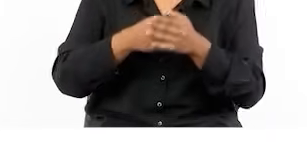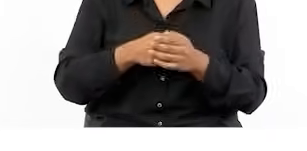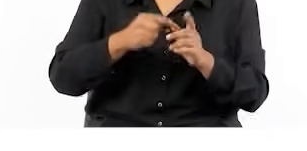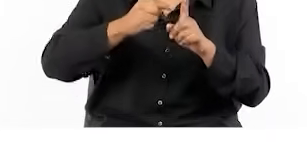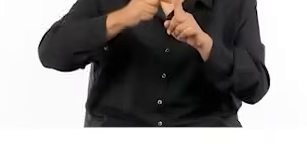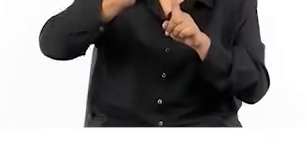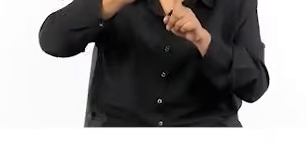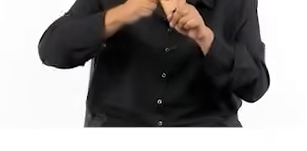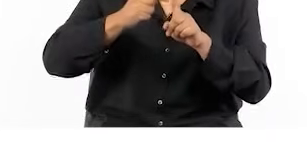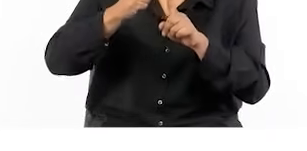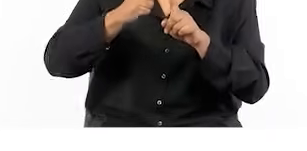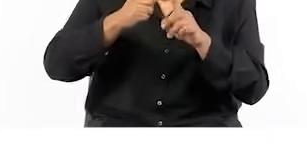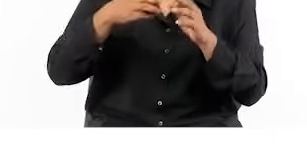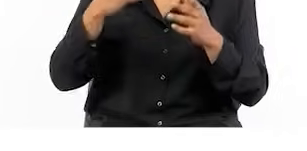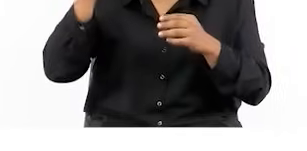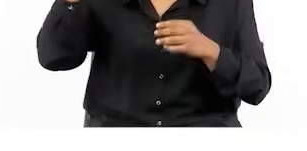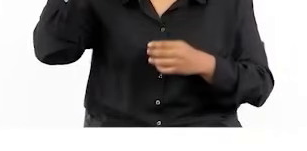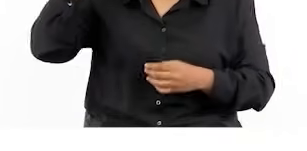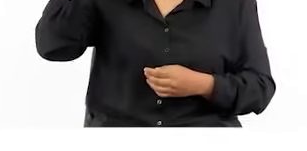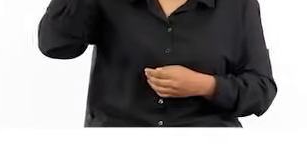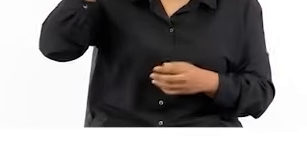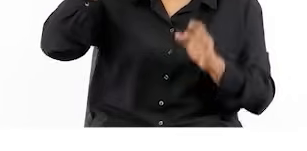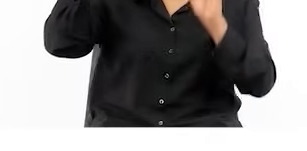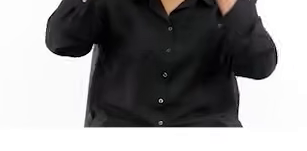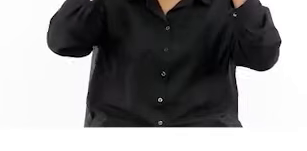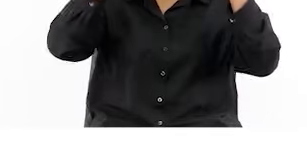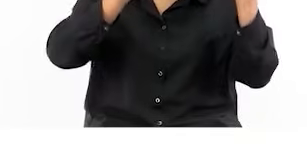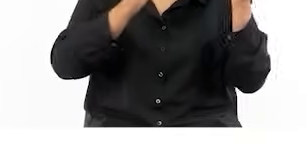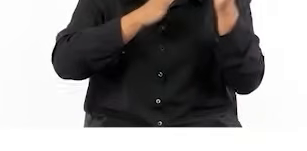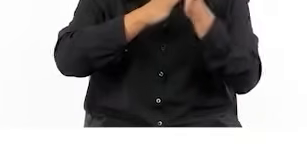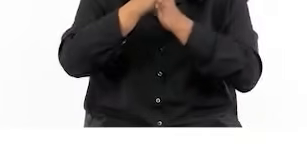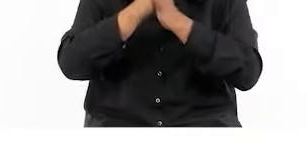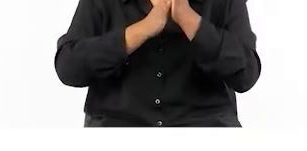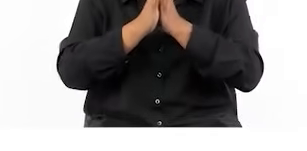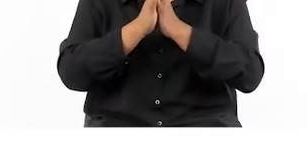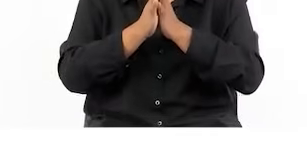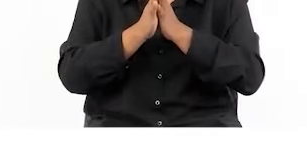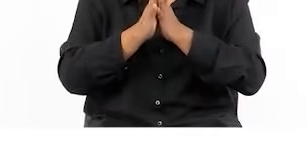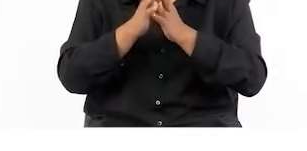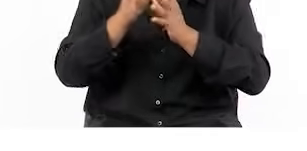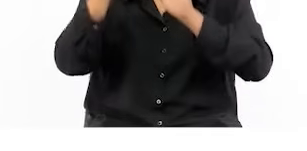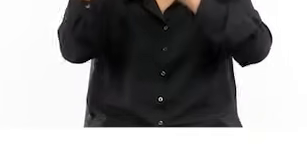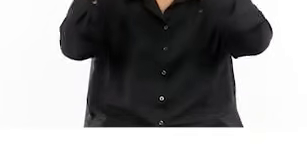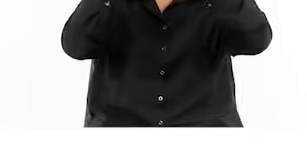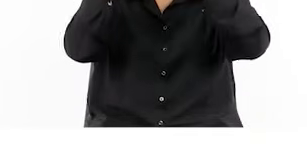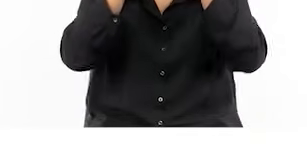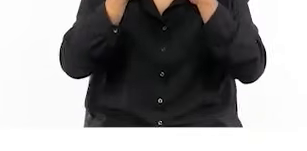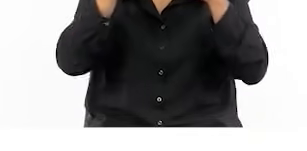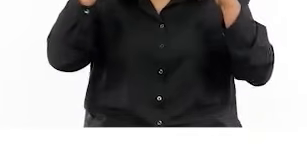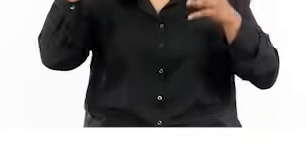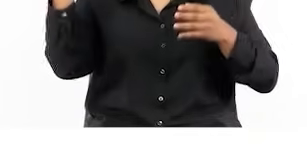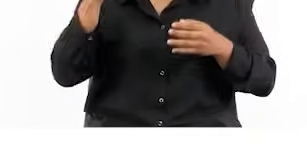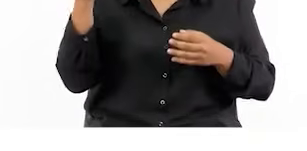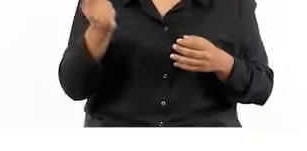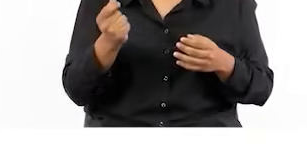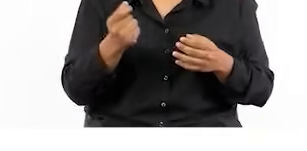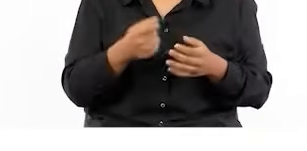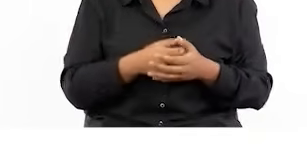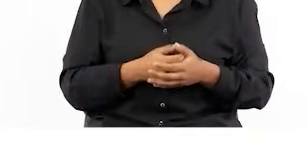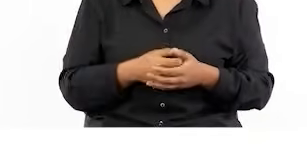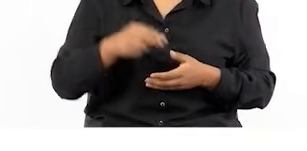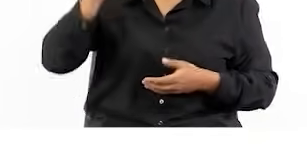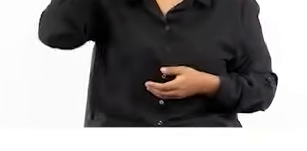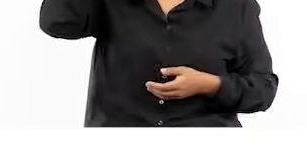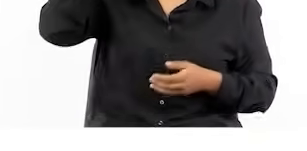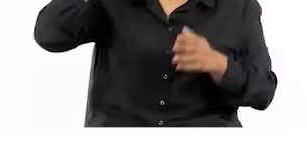estoy marcando en este diagrama de temperatura versus luminosidad. Es interesante que las estrellas más